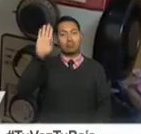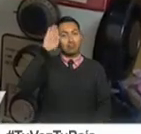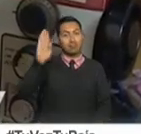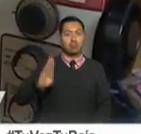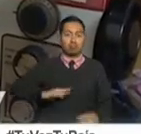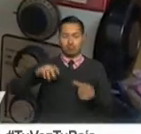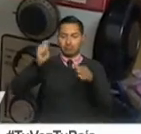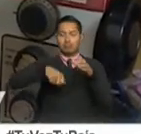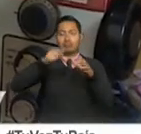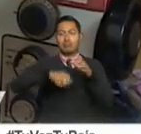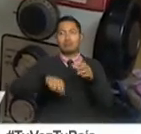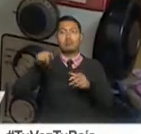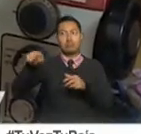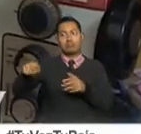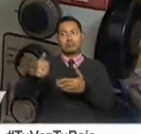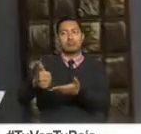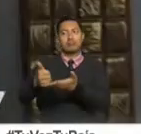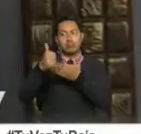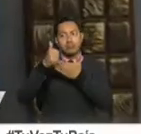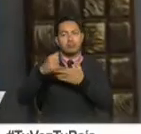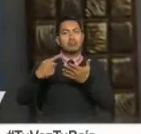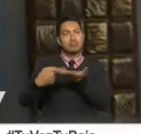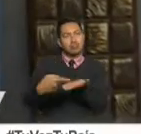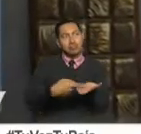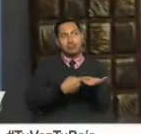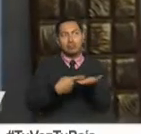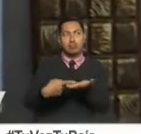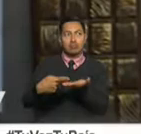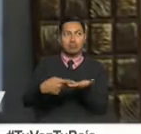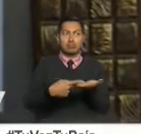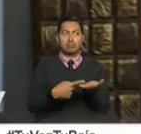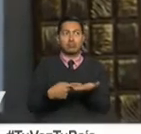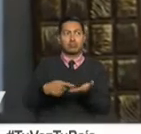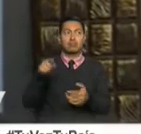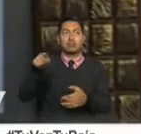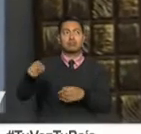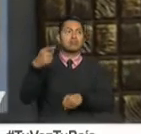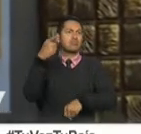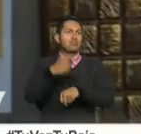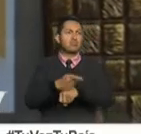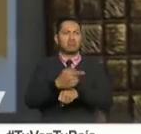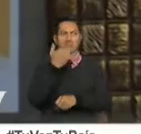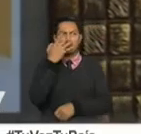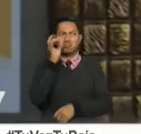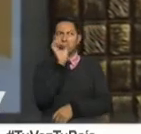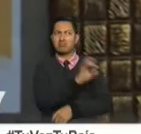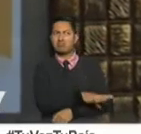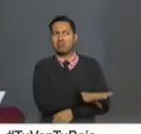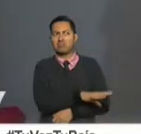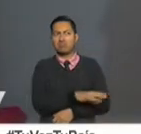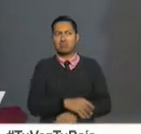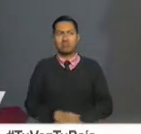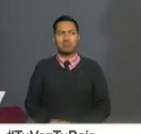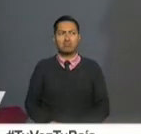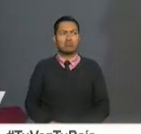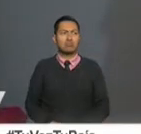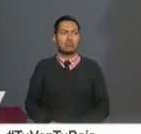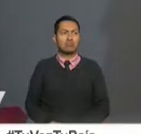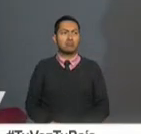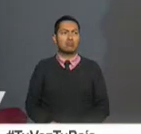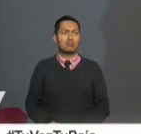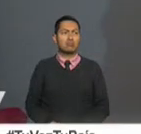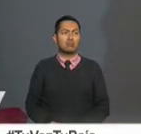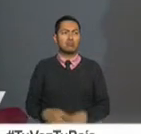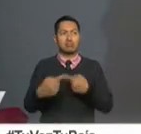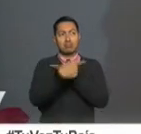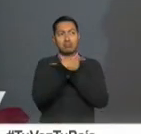Abogados de Brasil entraran en el debate por considerar que el suyo había sido un caso de prejuicio racial y religioso. Y en